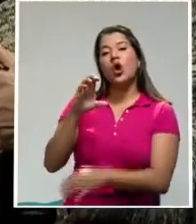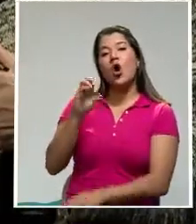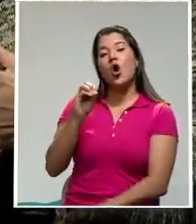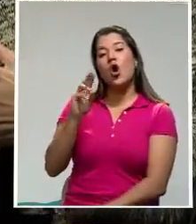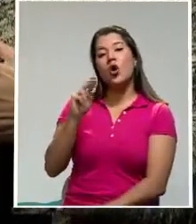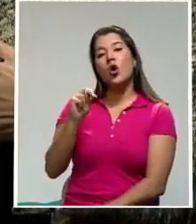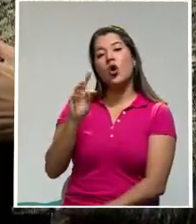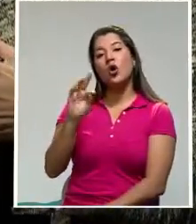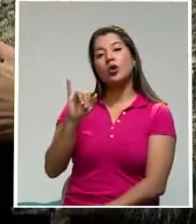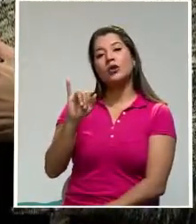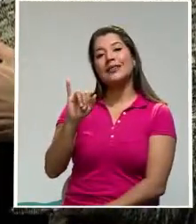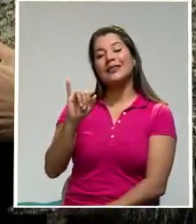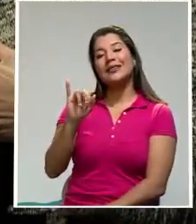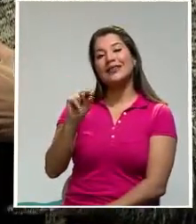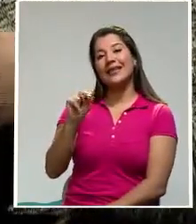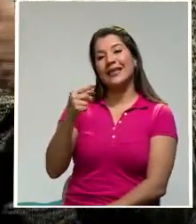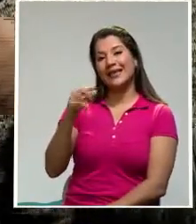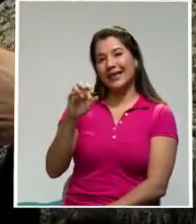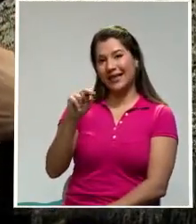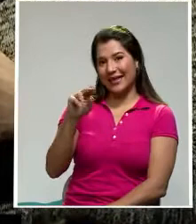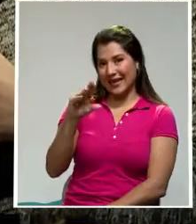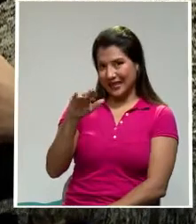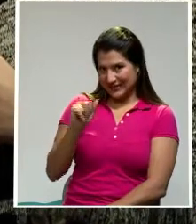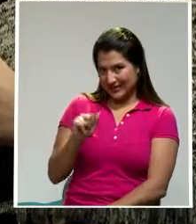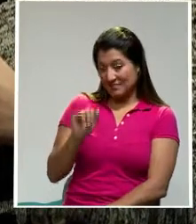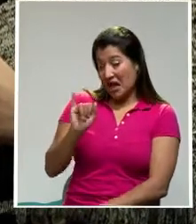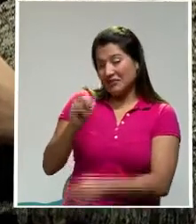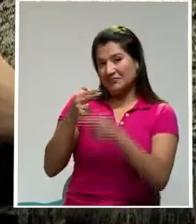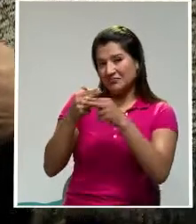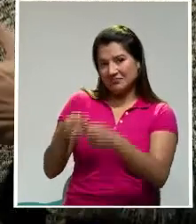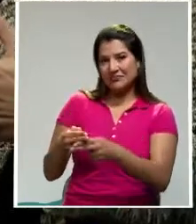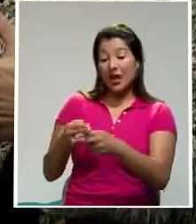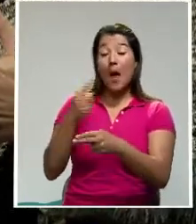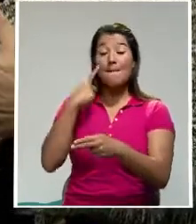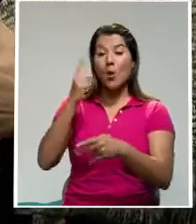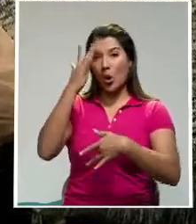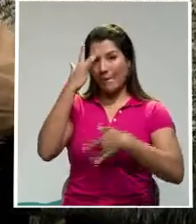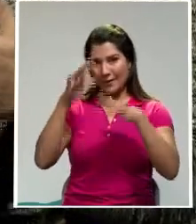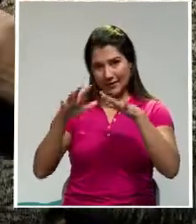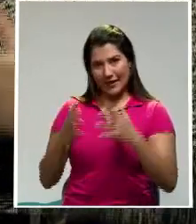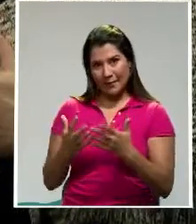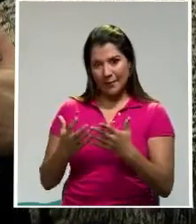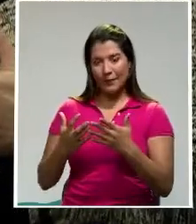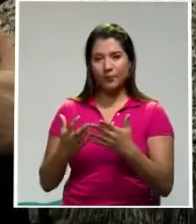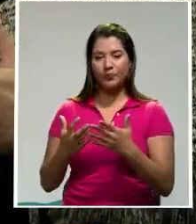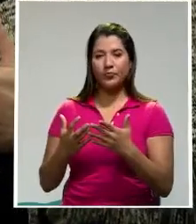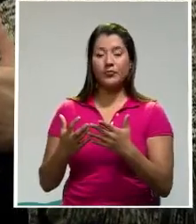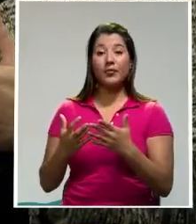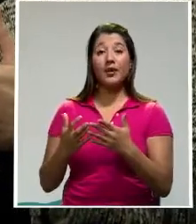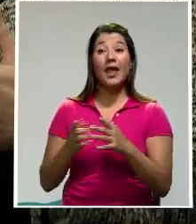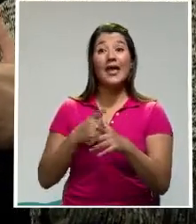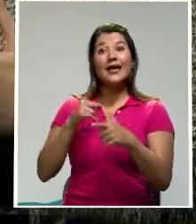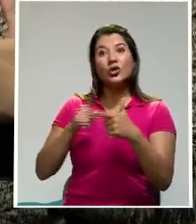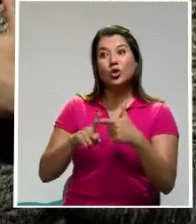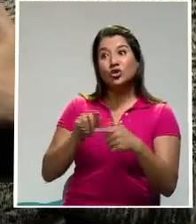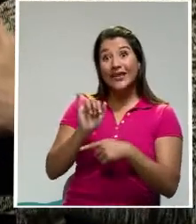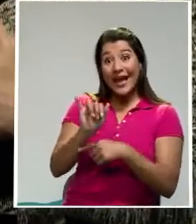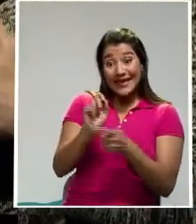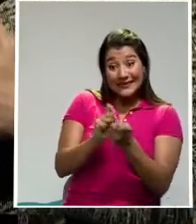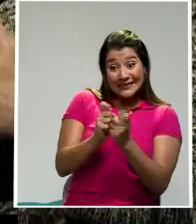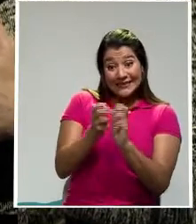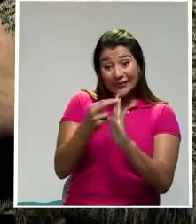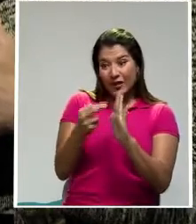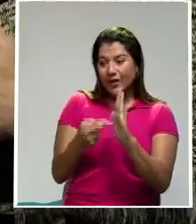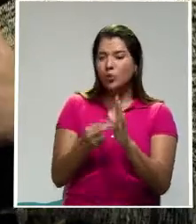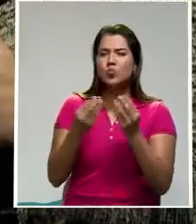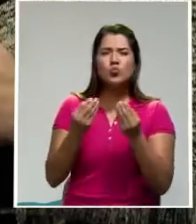modalidad de la pandemia. Y esa adaptación del reglamento fue muy